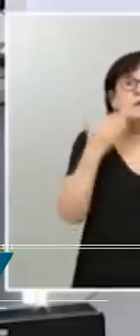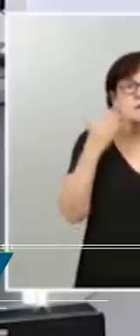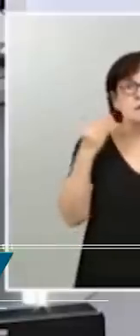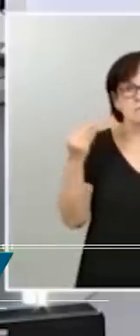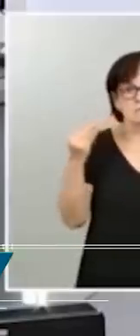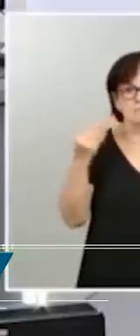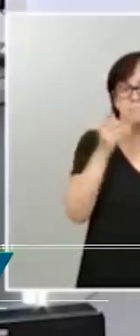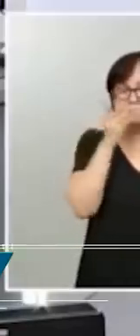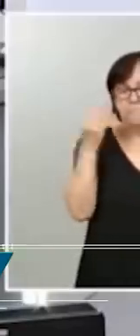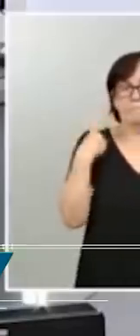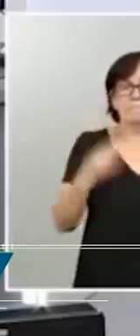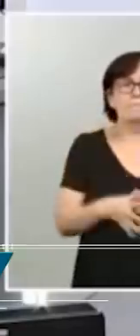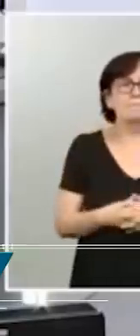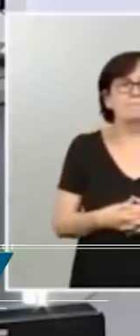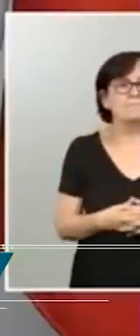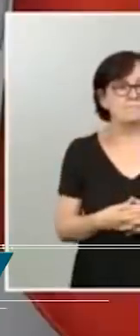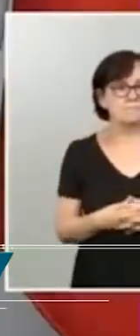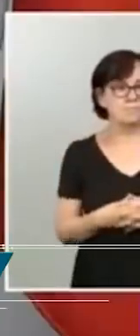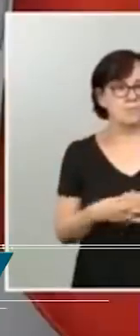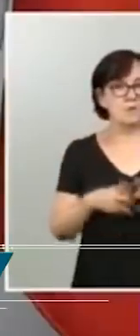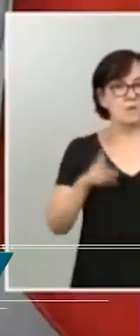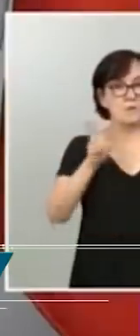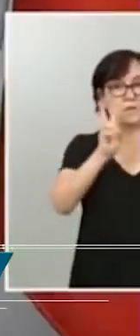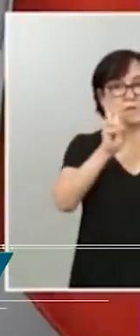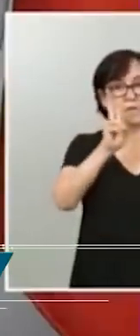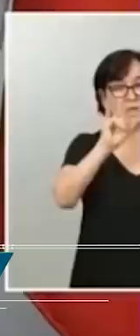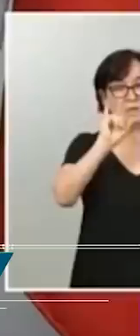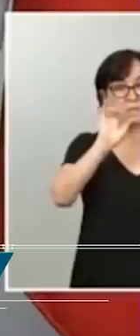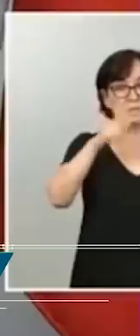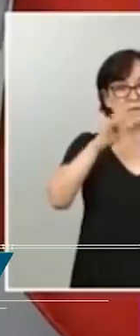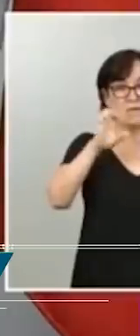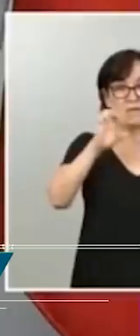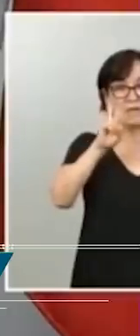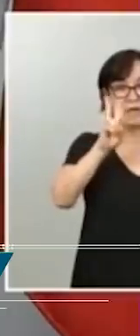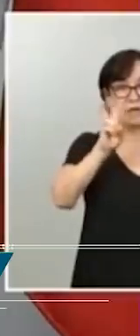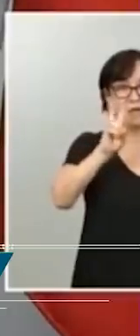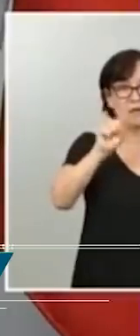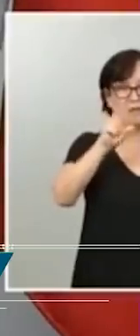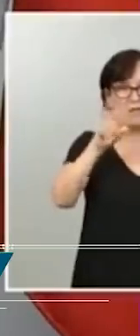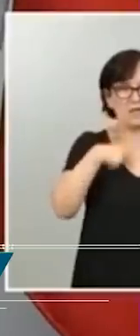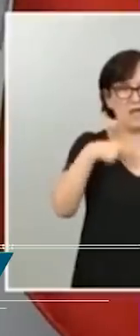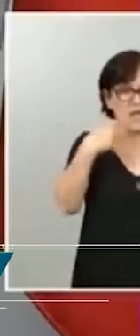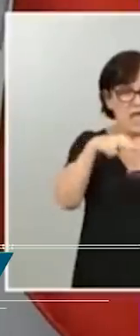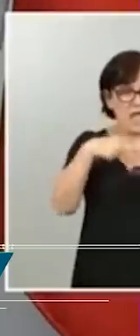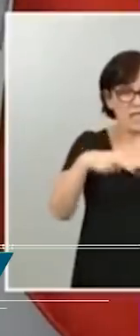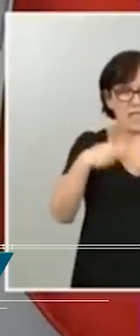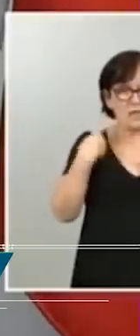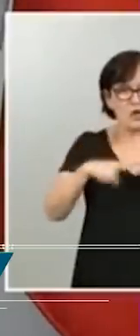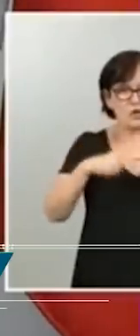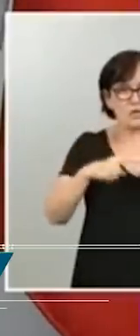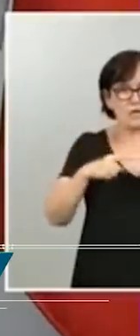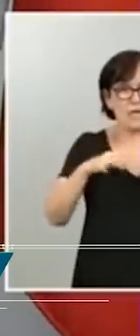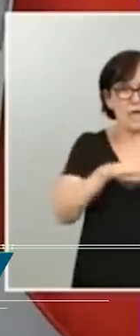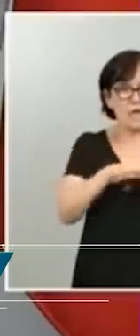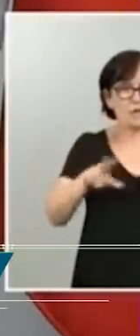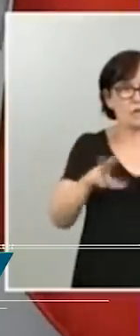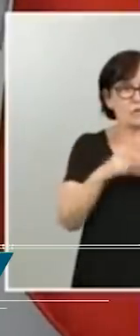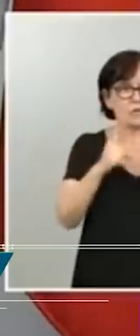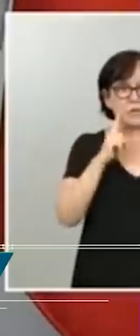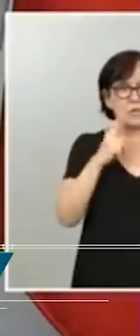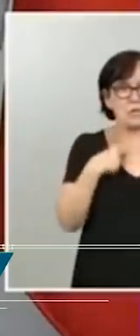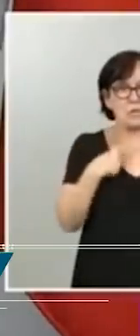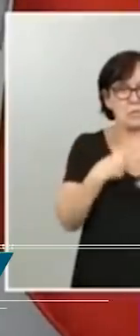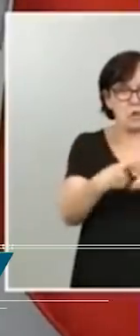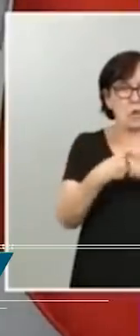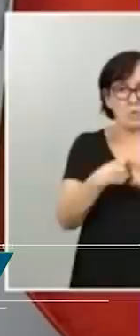es que es violencia machista en miran en arabia saudí lo considerarían normal porque ésta es una sociedad en la cual